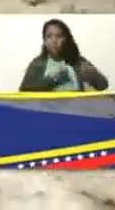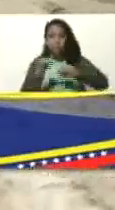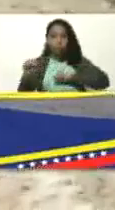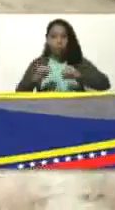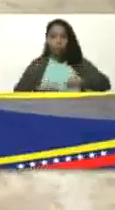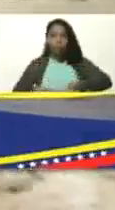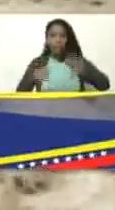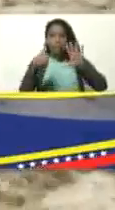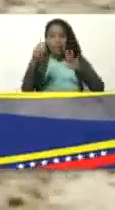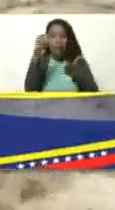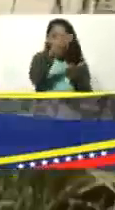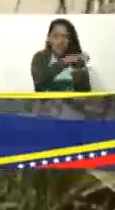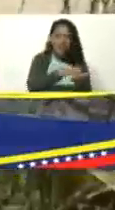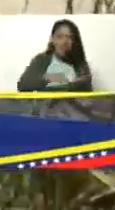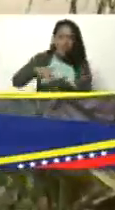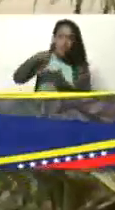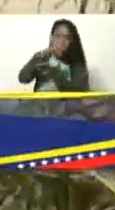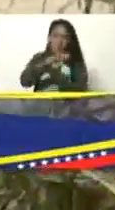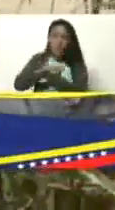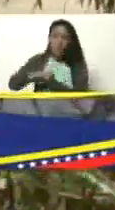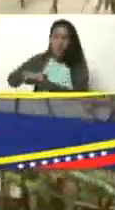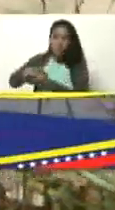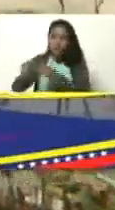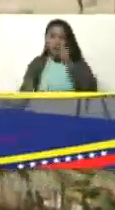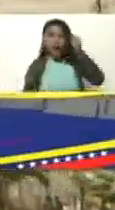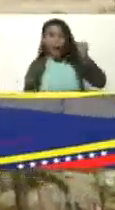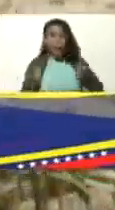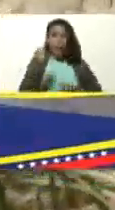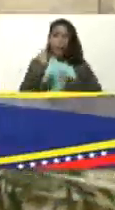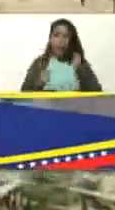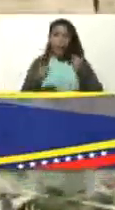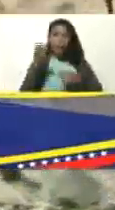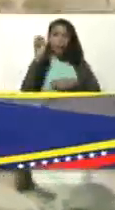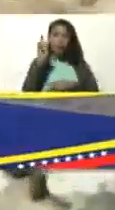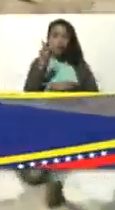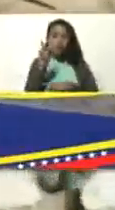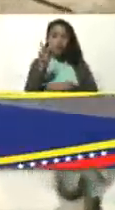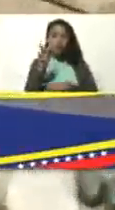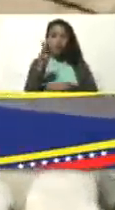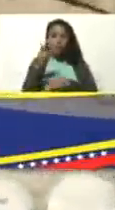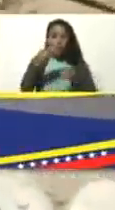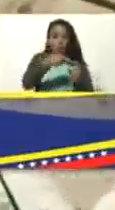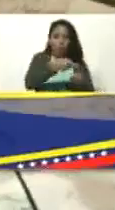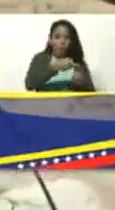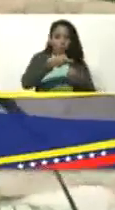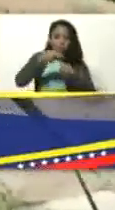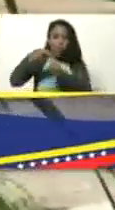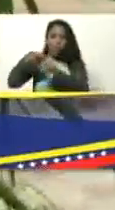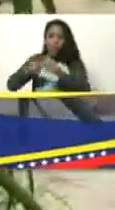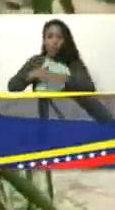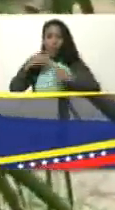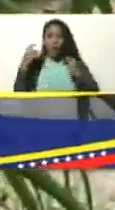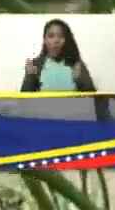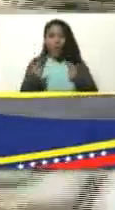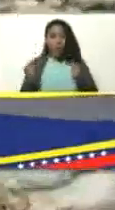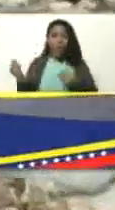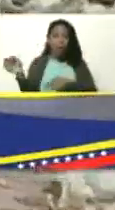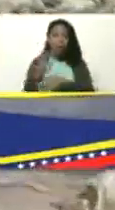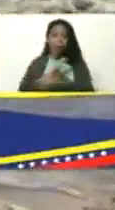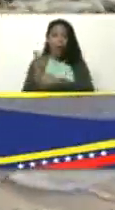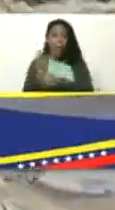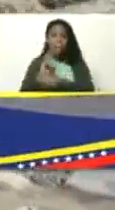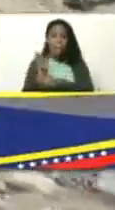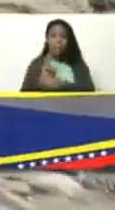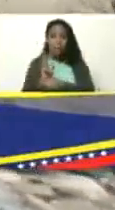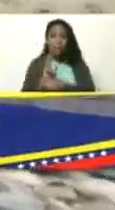6 jumbos, 2 retroexcavadores, 2 mini showers y 2 grúas, de modo que podamos activar rápidamente